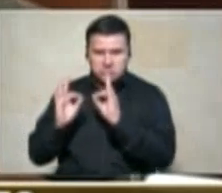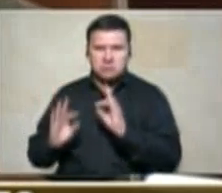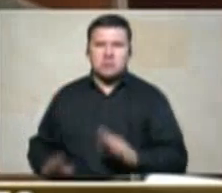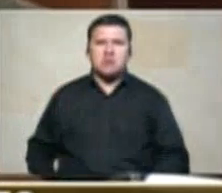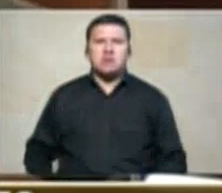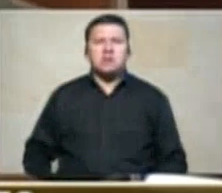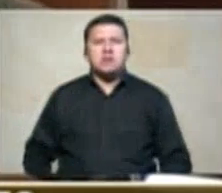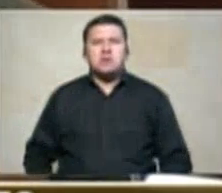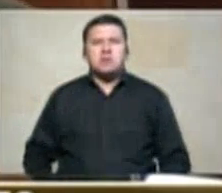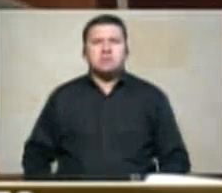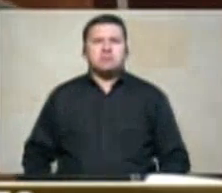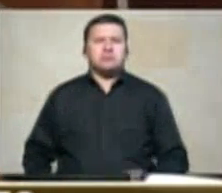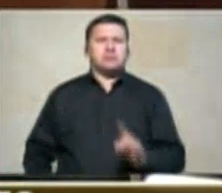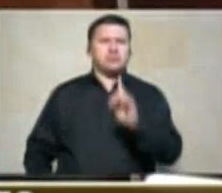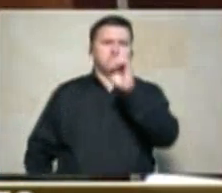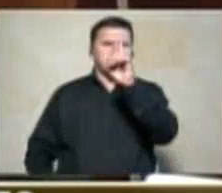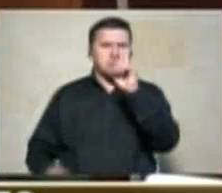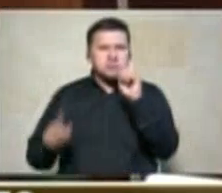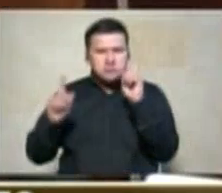todo el país.